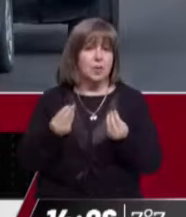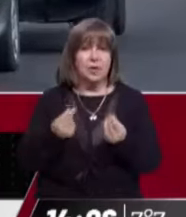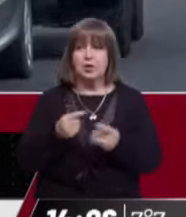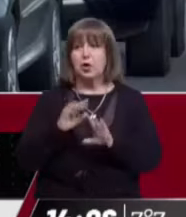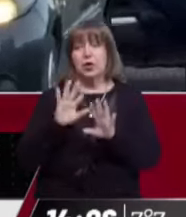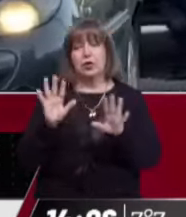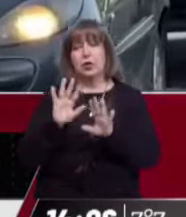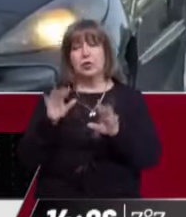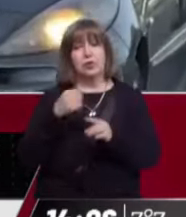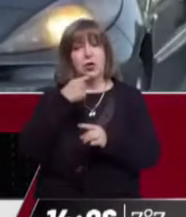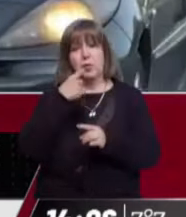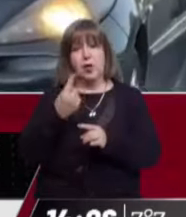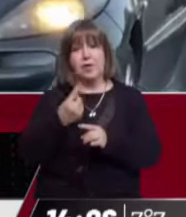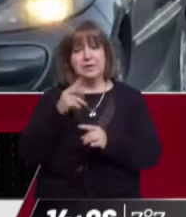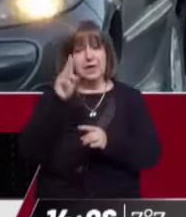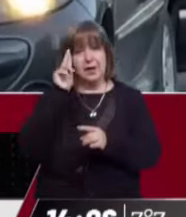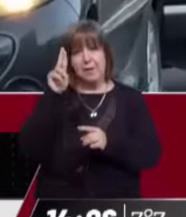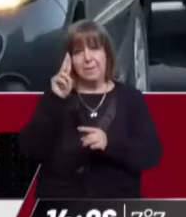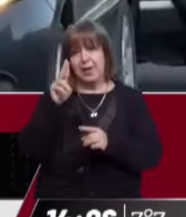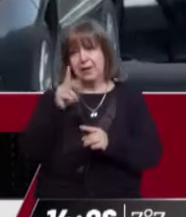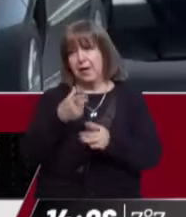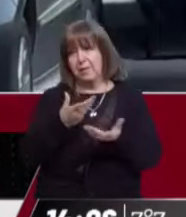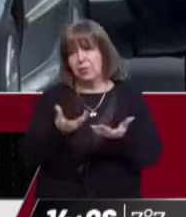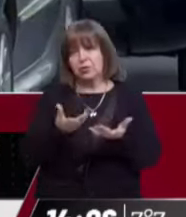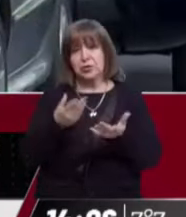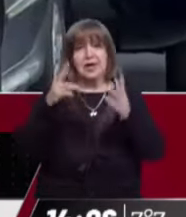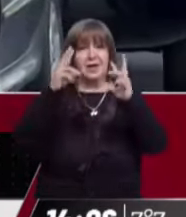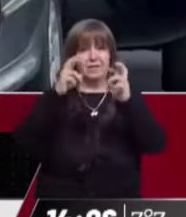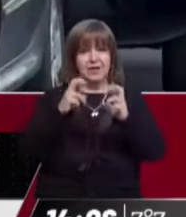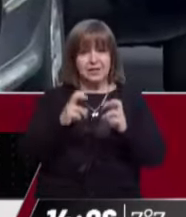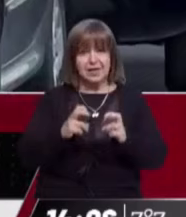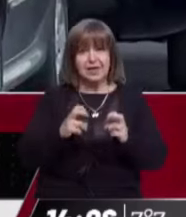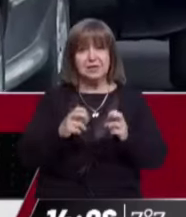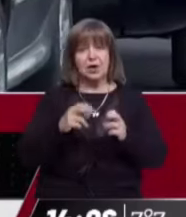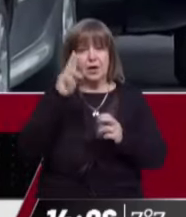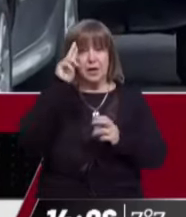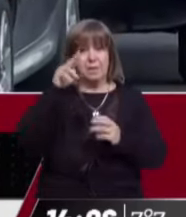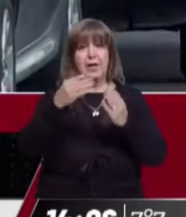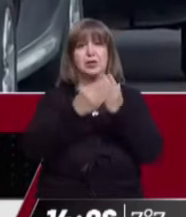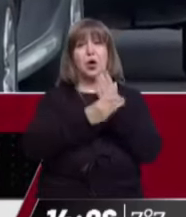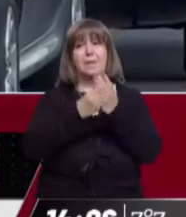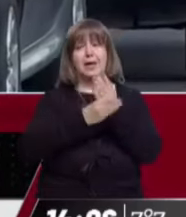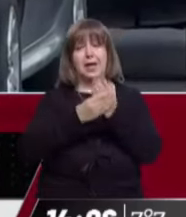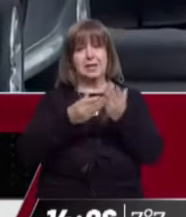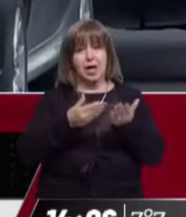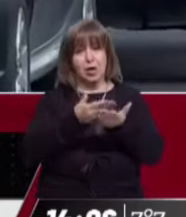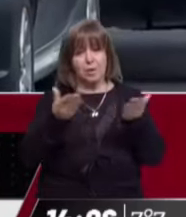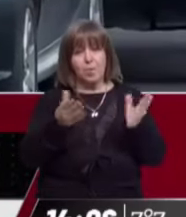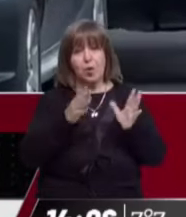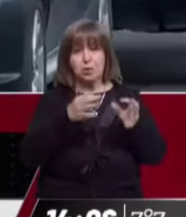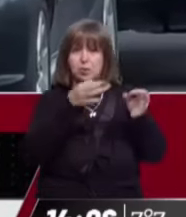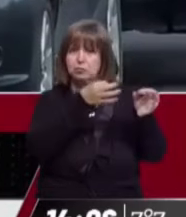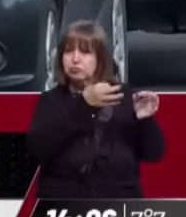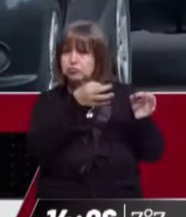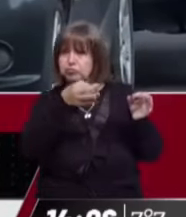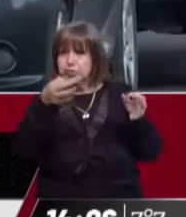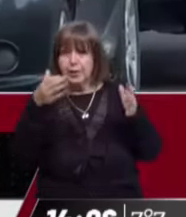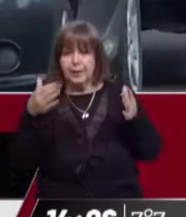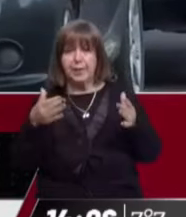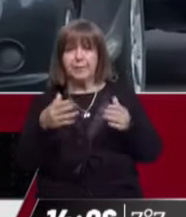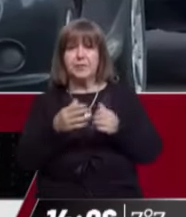No se lo puedo decir por respeto a la investigación, por respeto al Ministerio Público Fiscal que está hablando bien. ¿Secreto de